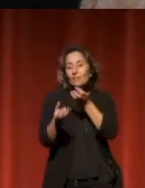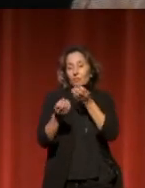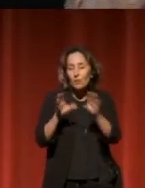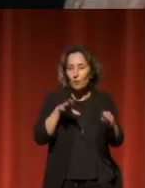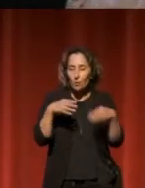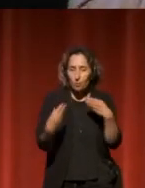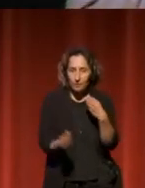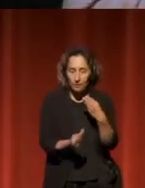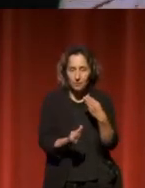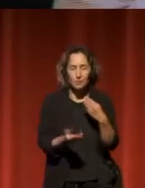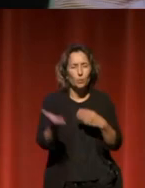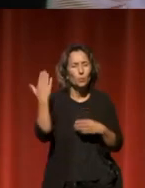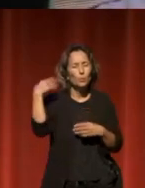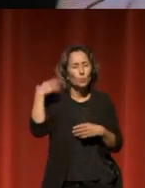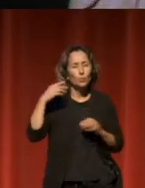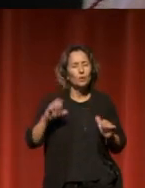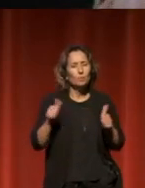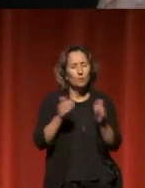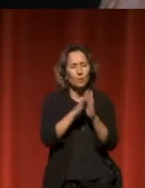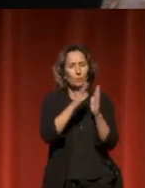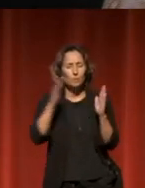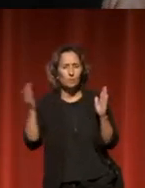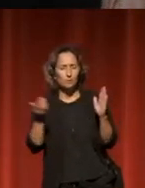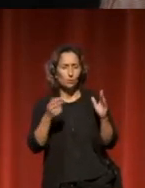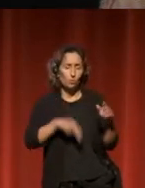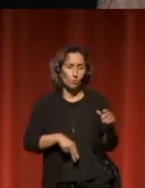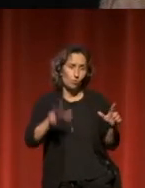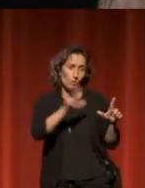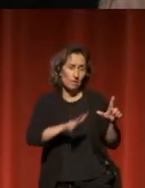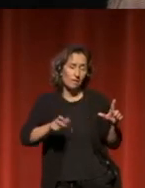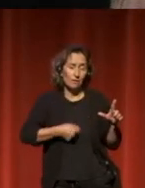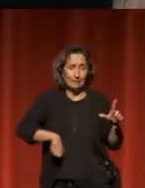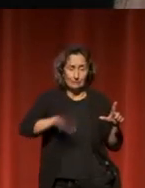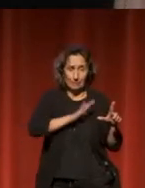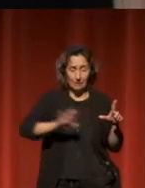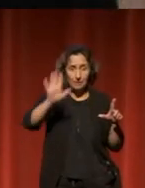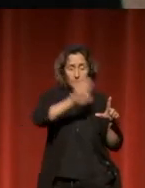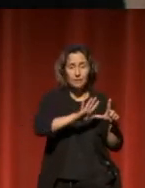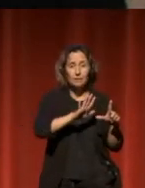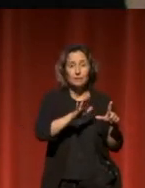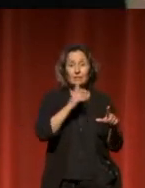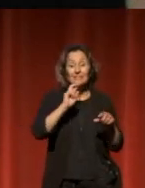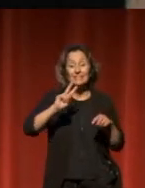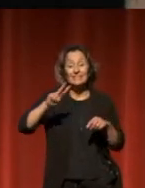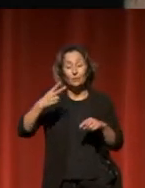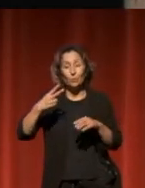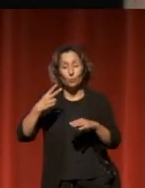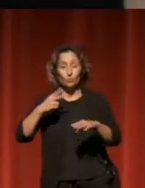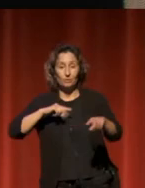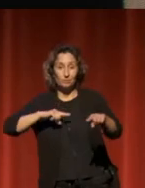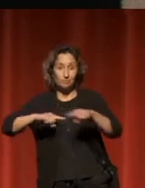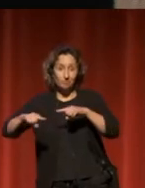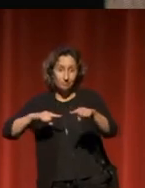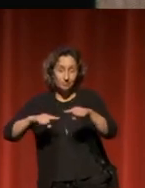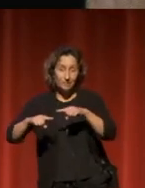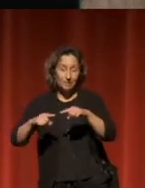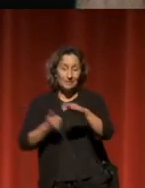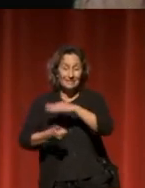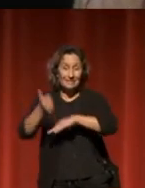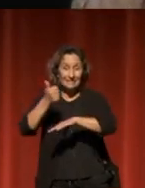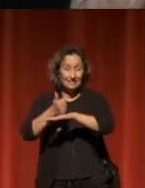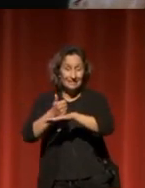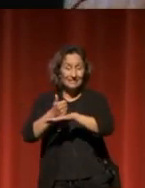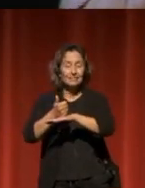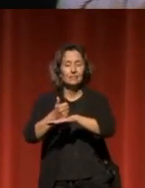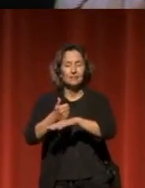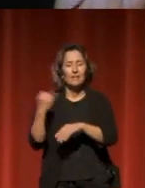Documentación. Comenzó su carrera en la Biblioteca Nacional de España antes de unirse a la Subdirección General de Coordinación Bibliotecaria como jefa de